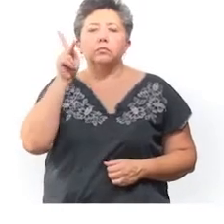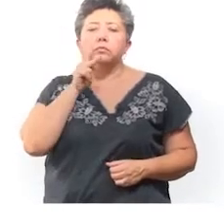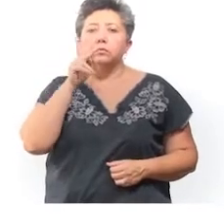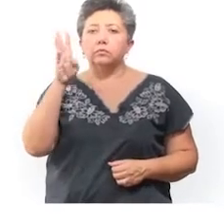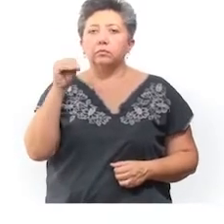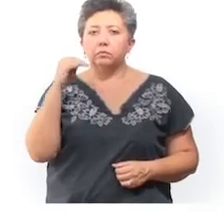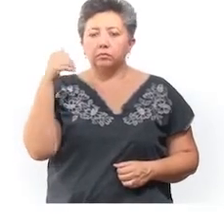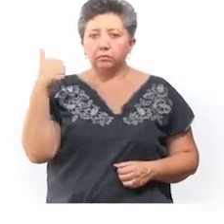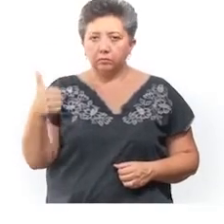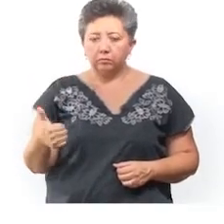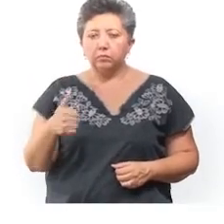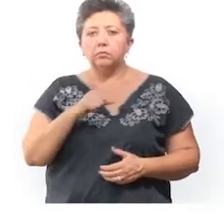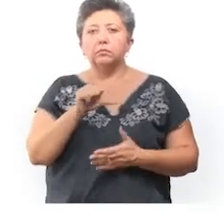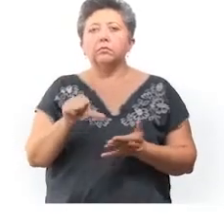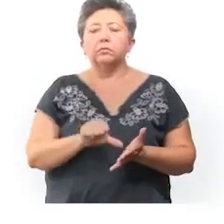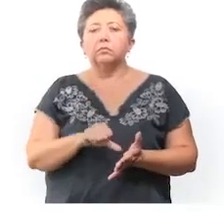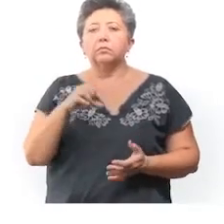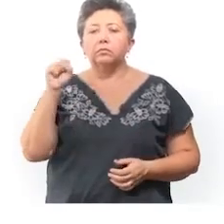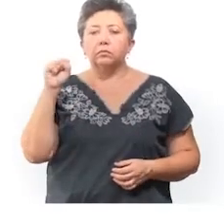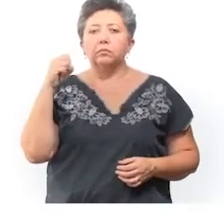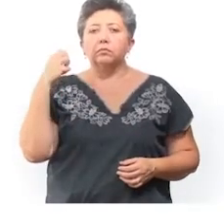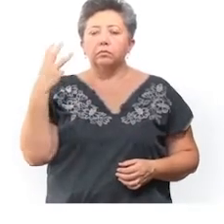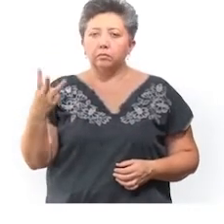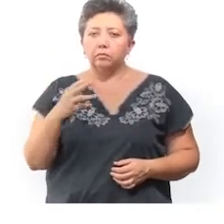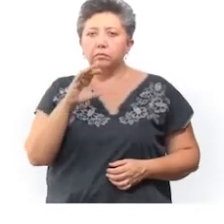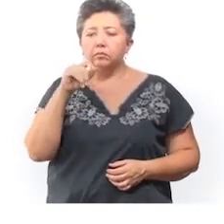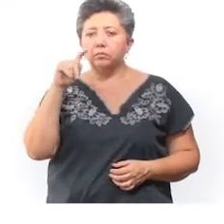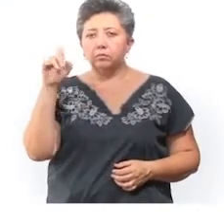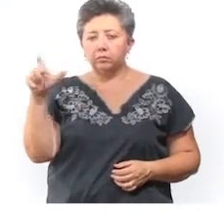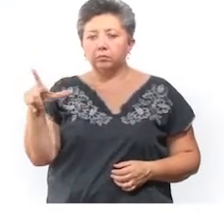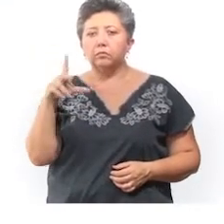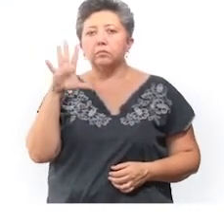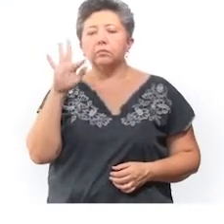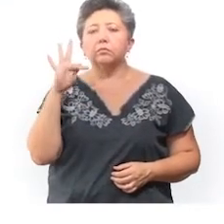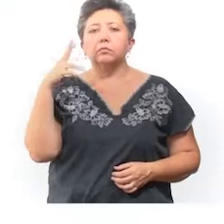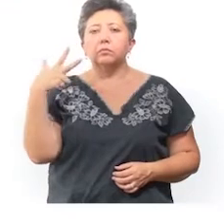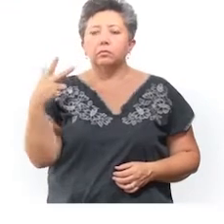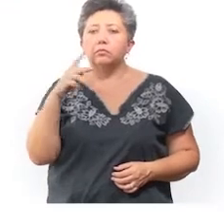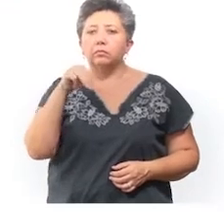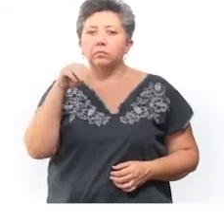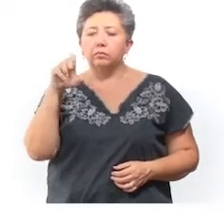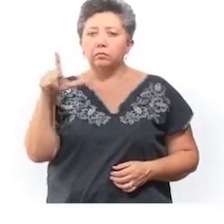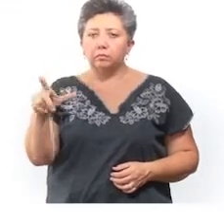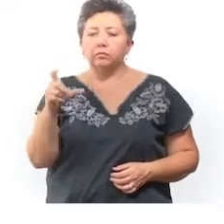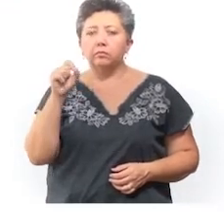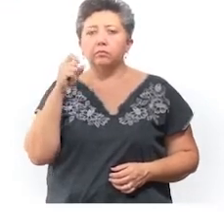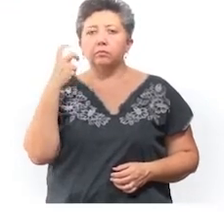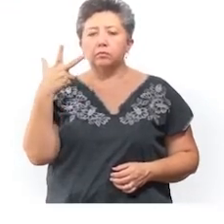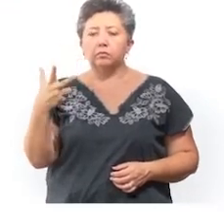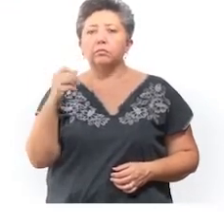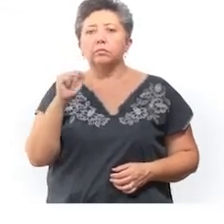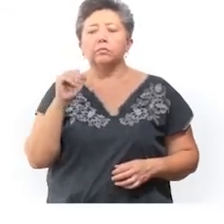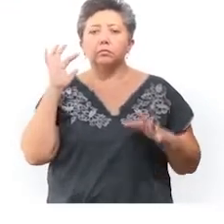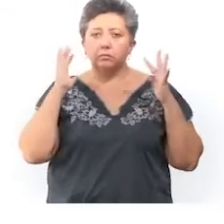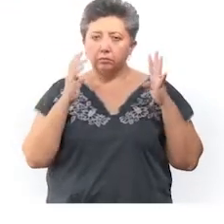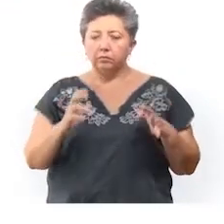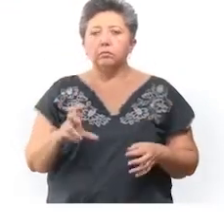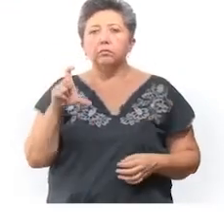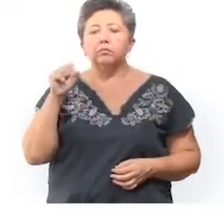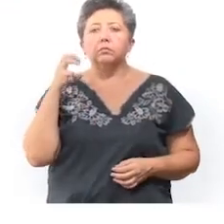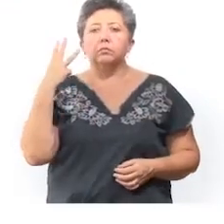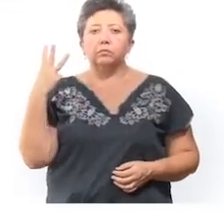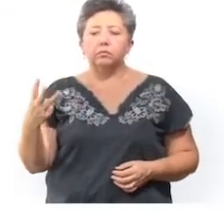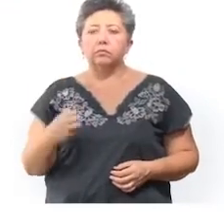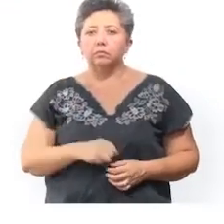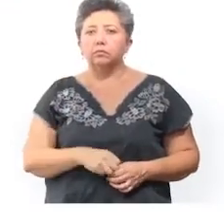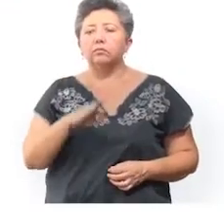II, 96, Centro, 63, Ciudad Cauquel, 48, Mulsay, 28, Francisco de Montejo,